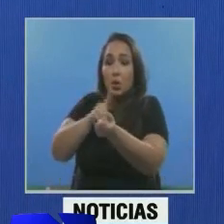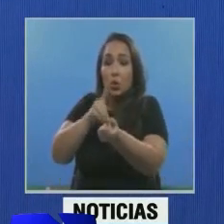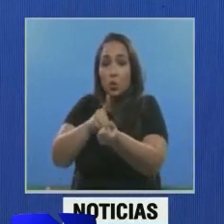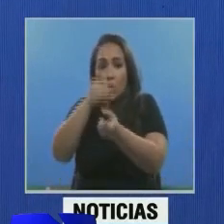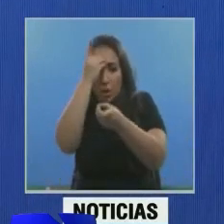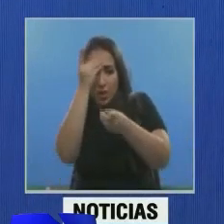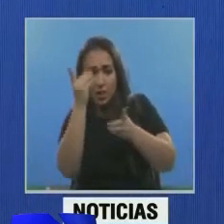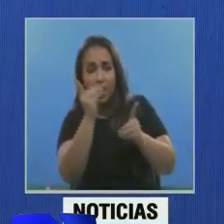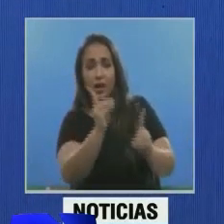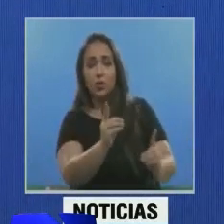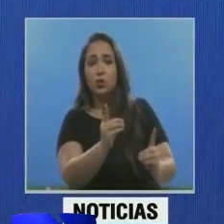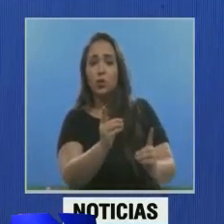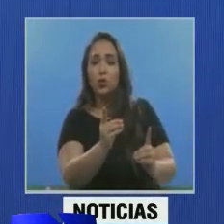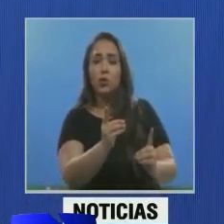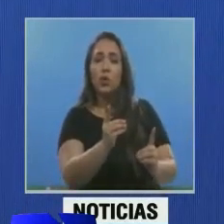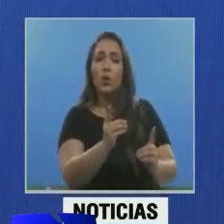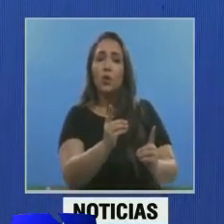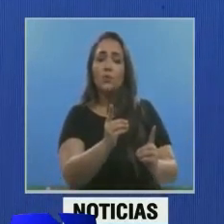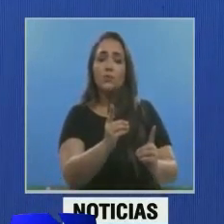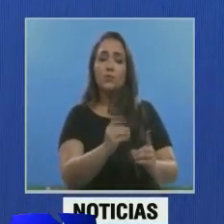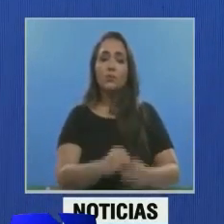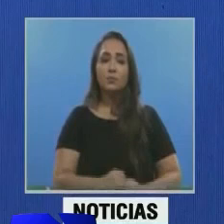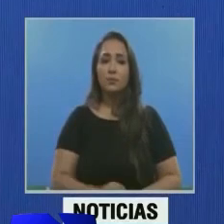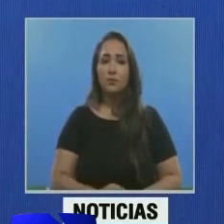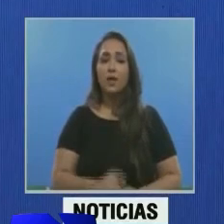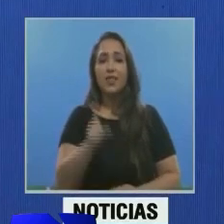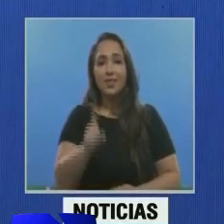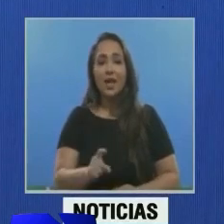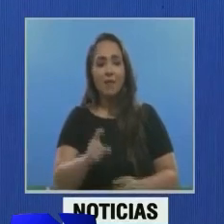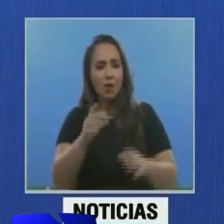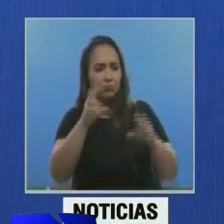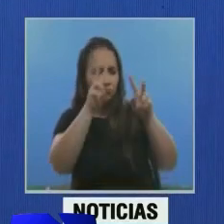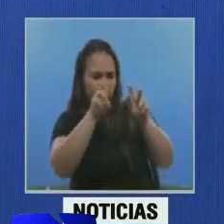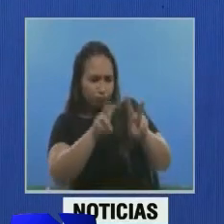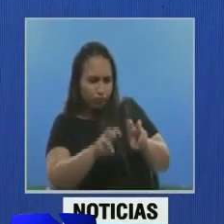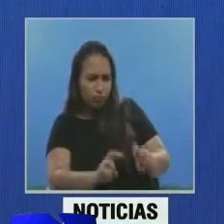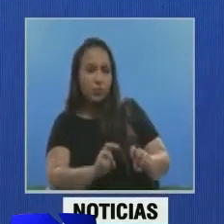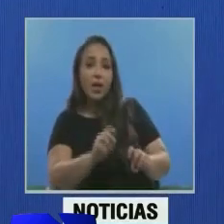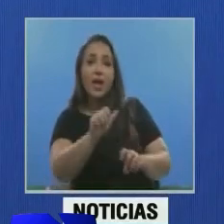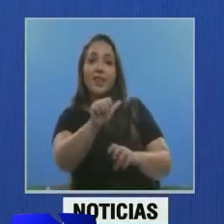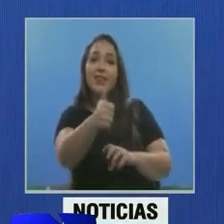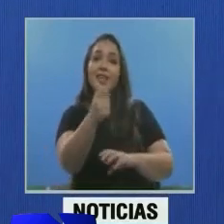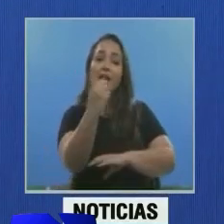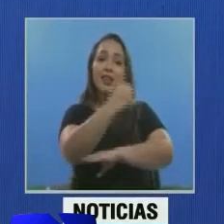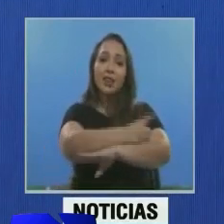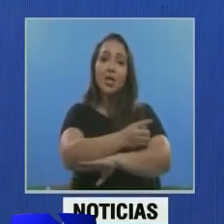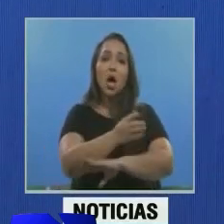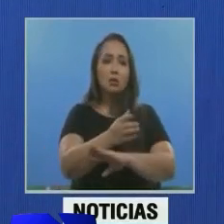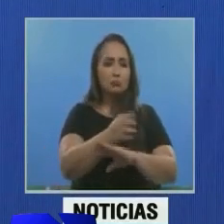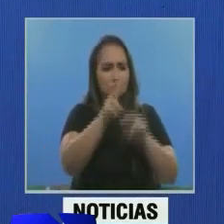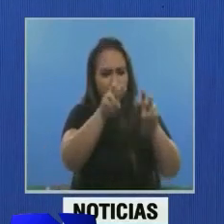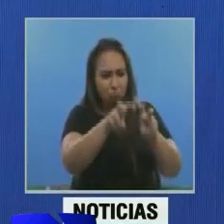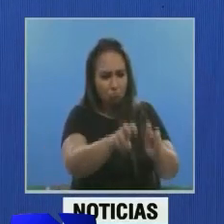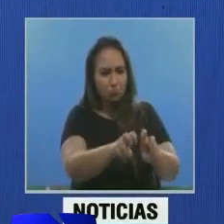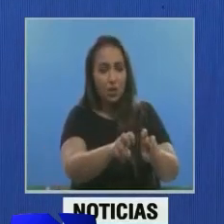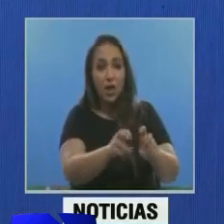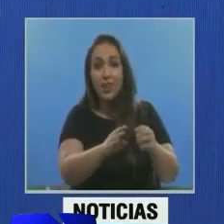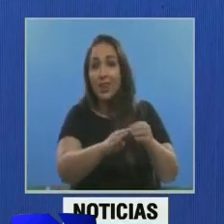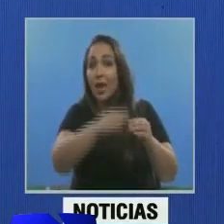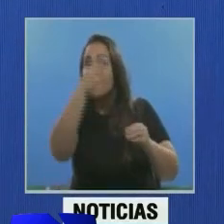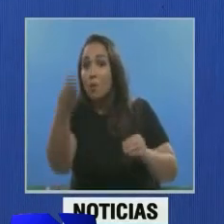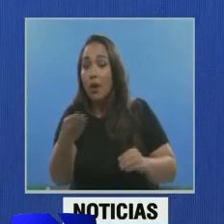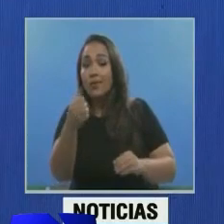que es es hacer el diagnóstico en los primeros diez días porque los contrarios estos niños podrían tener